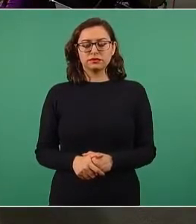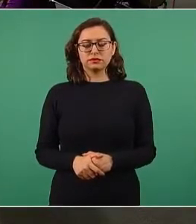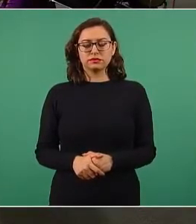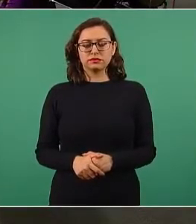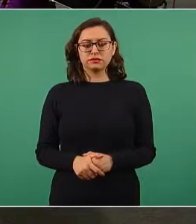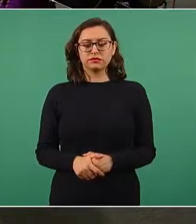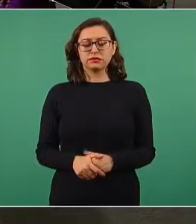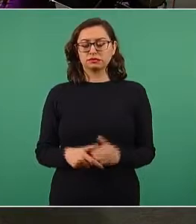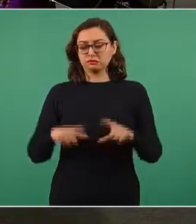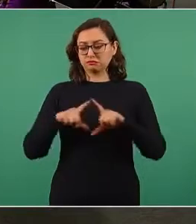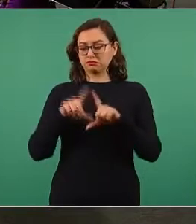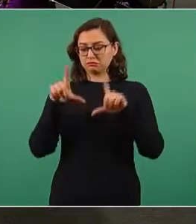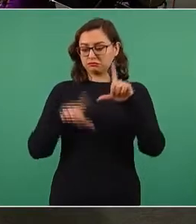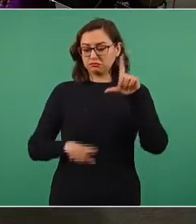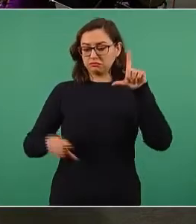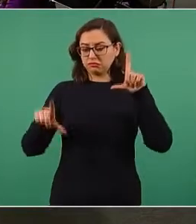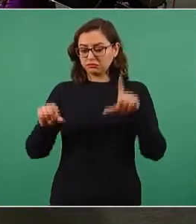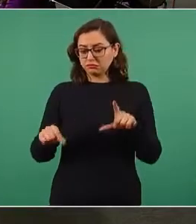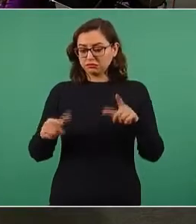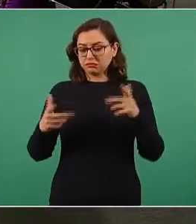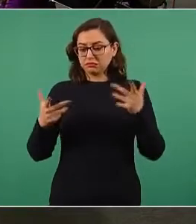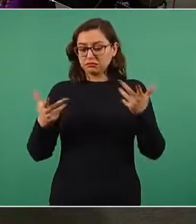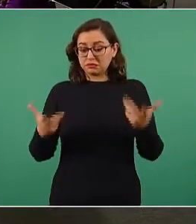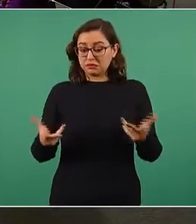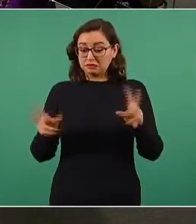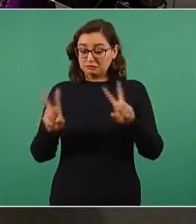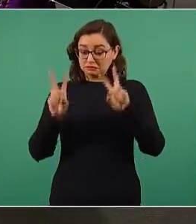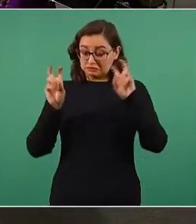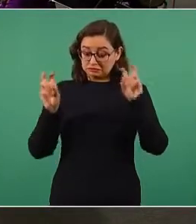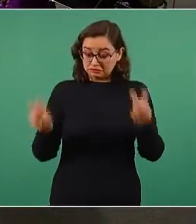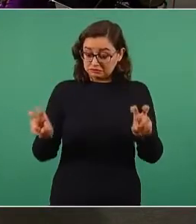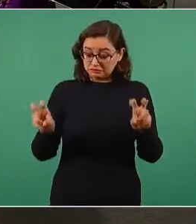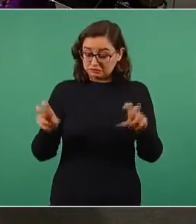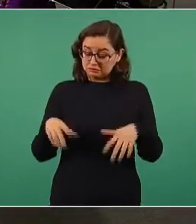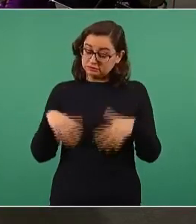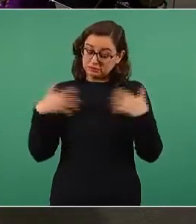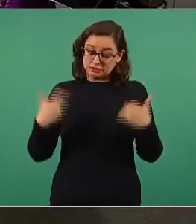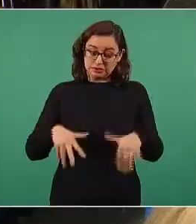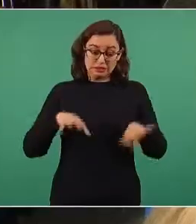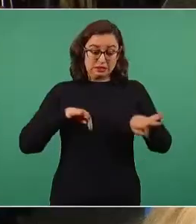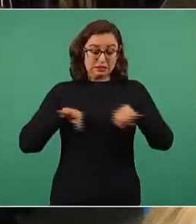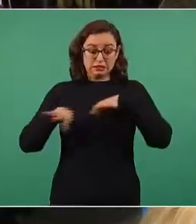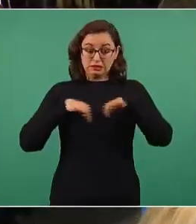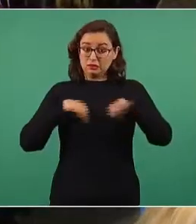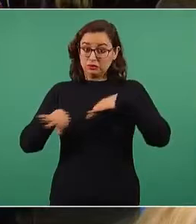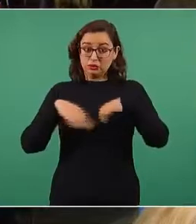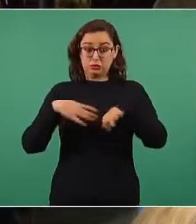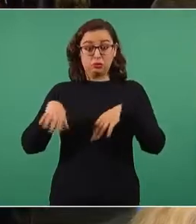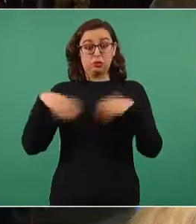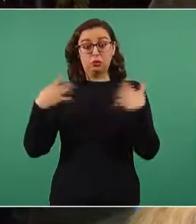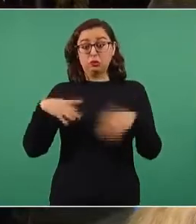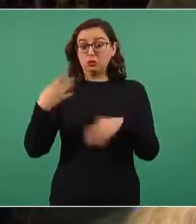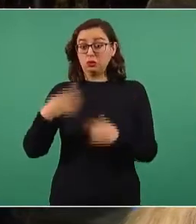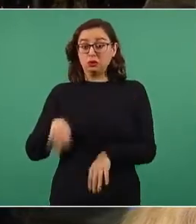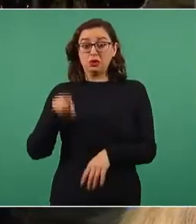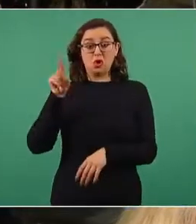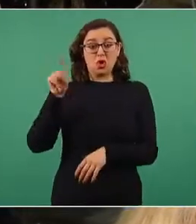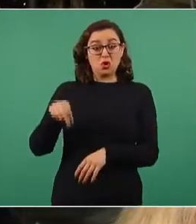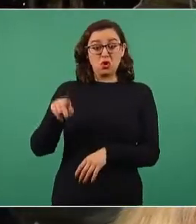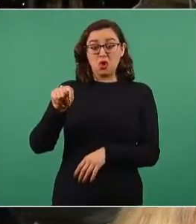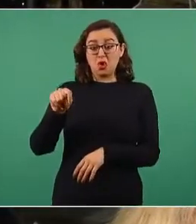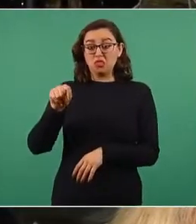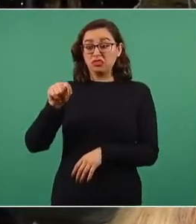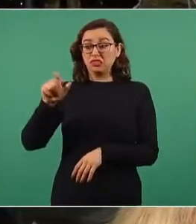laboral porque hay una huelga en Notimex que hoy cumple 470 días y es histórico para una